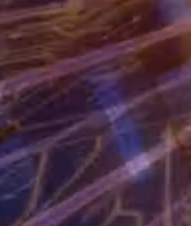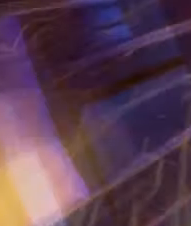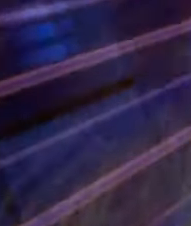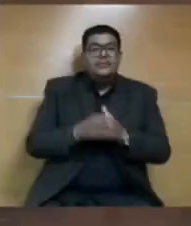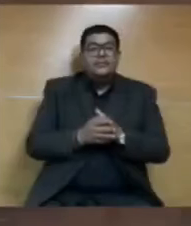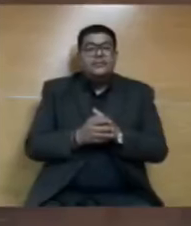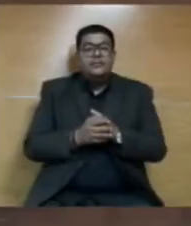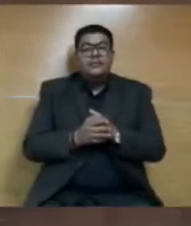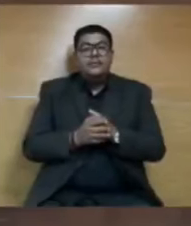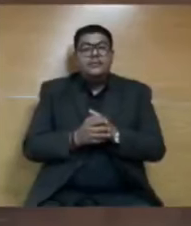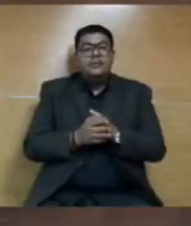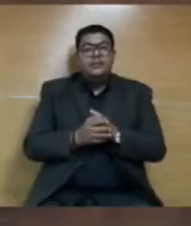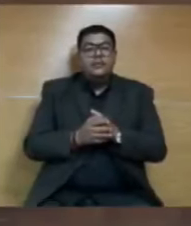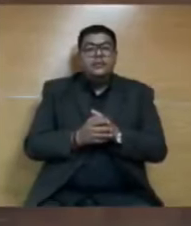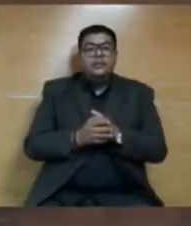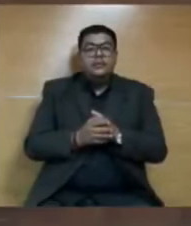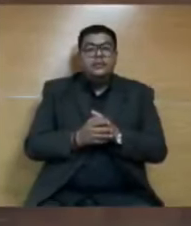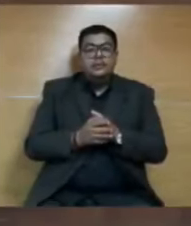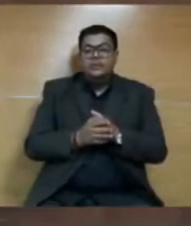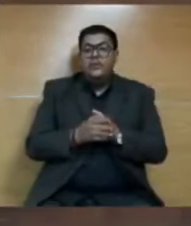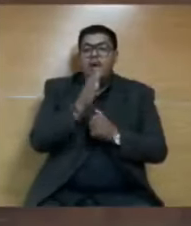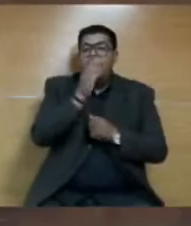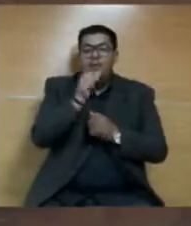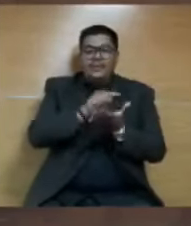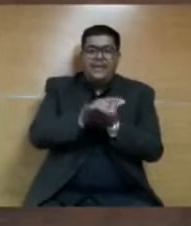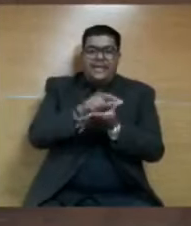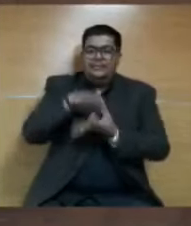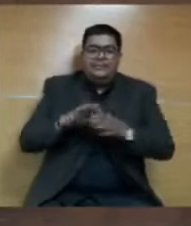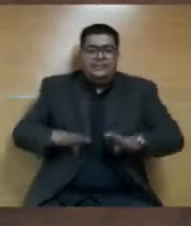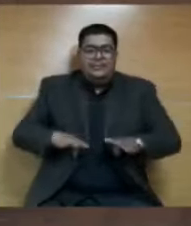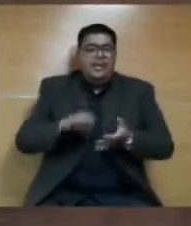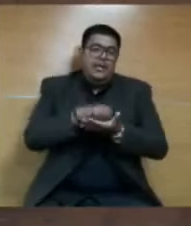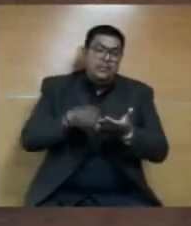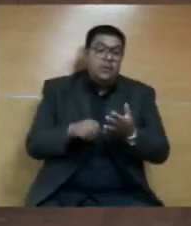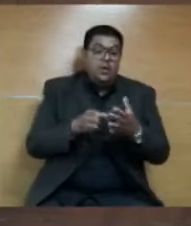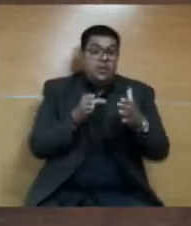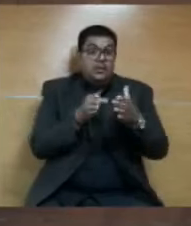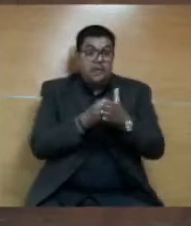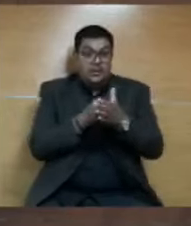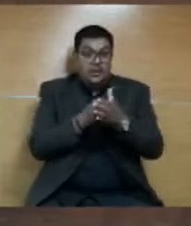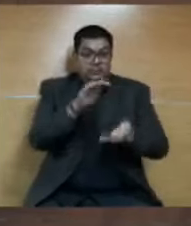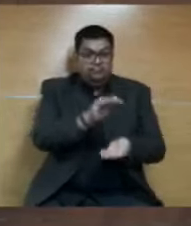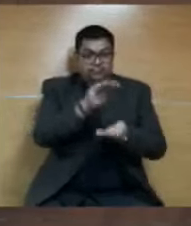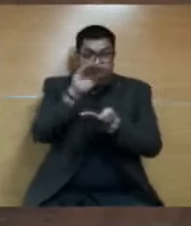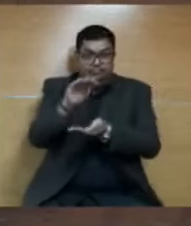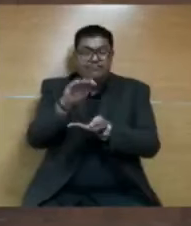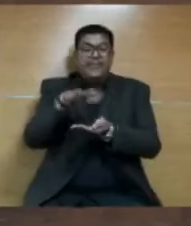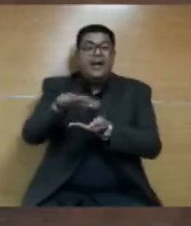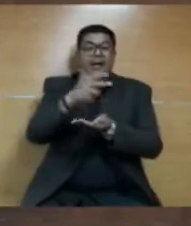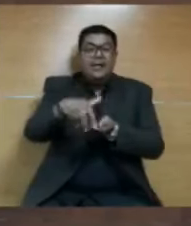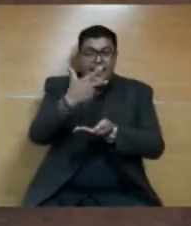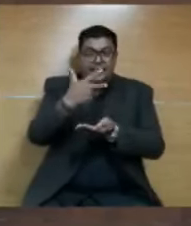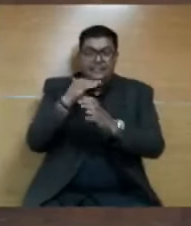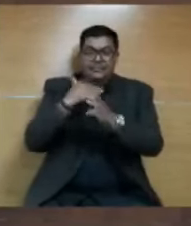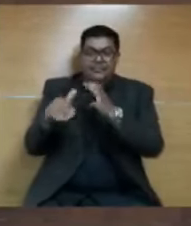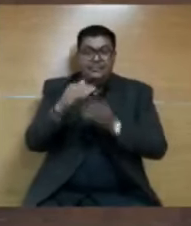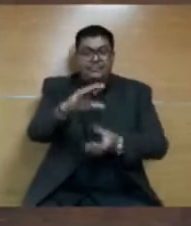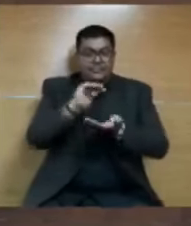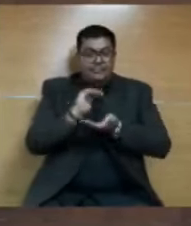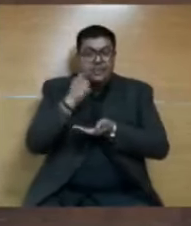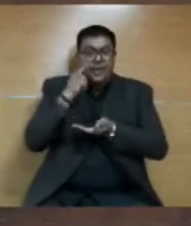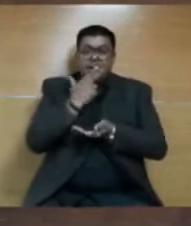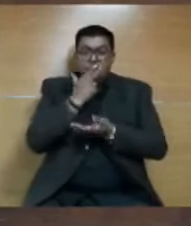el tribunal. Se considera infundado que para la entrega de paquetes electorales del Consejo Distrital 13 al Consejo Municipal le